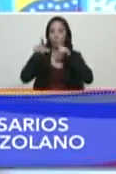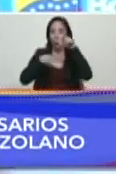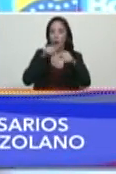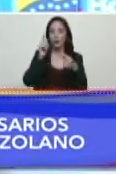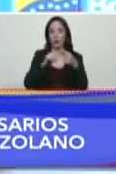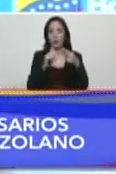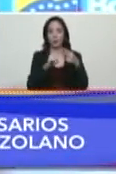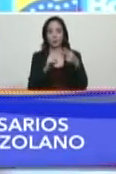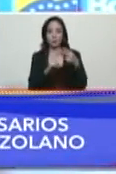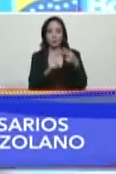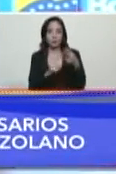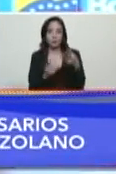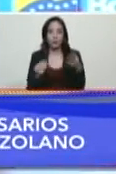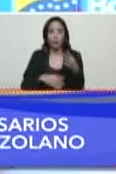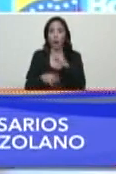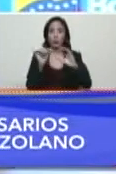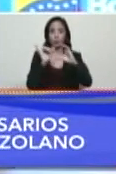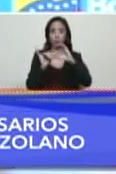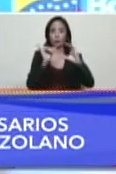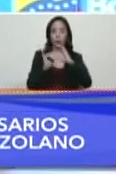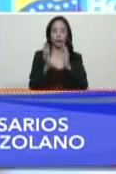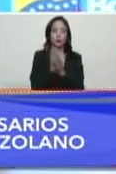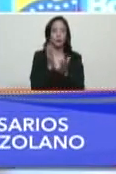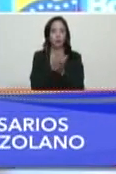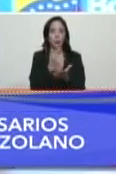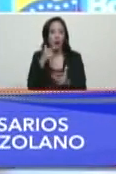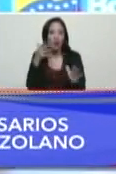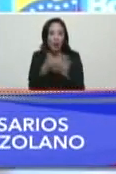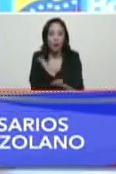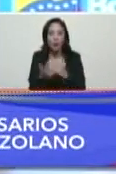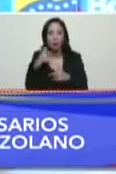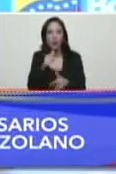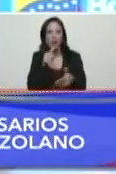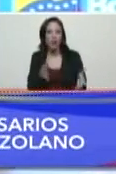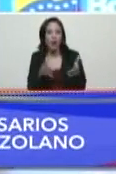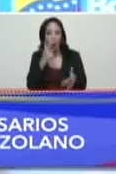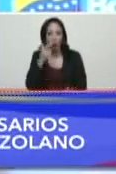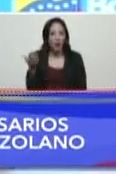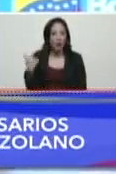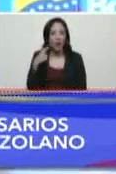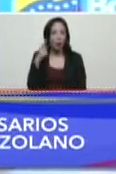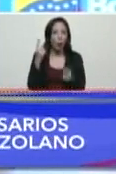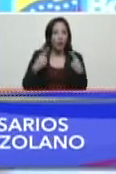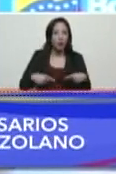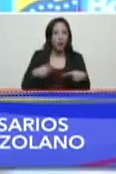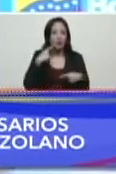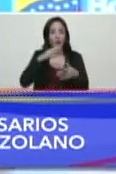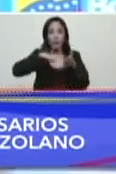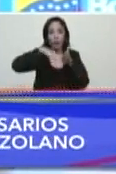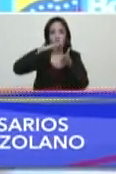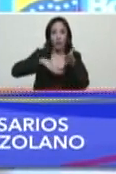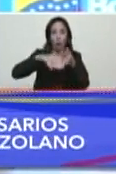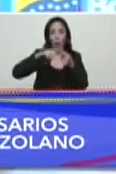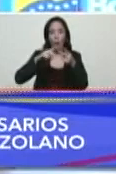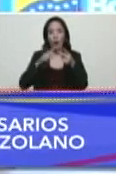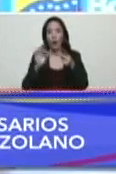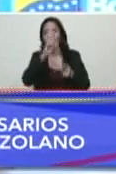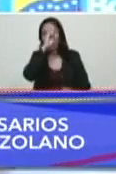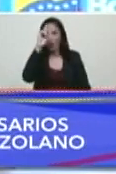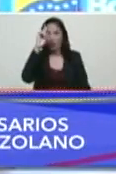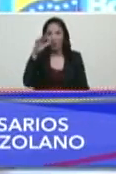Twitter, por YouTube se está enterando de qué pasó, quién ganó ayer. Si ganó el Barcelona o el Atlético de